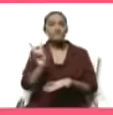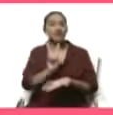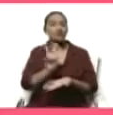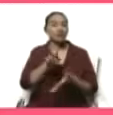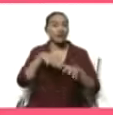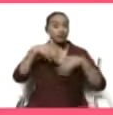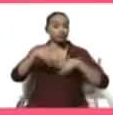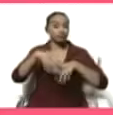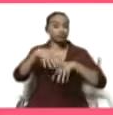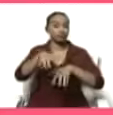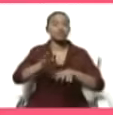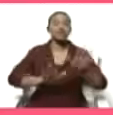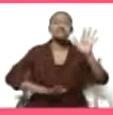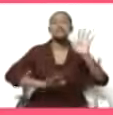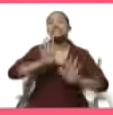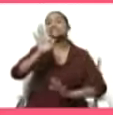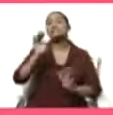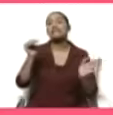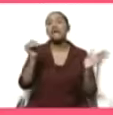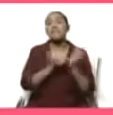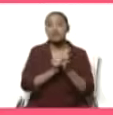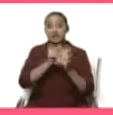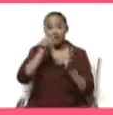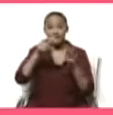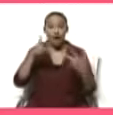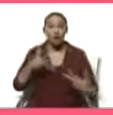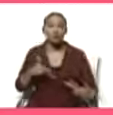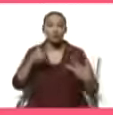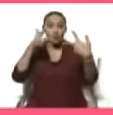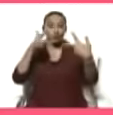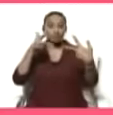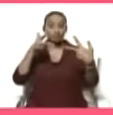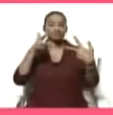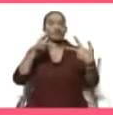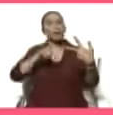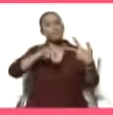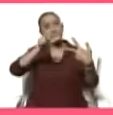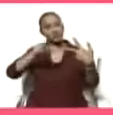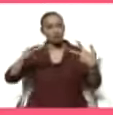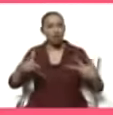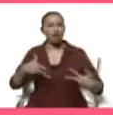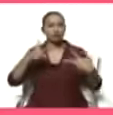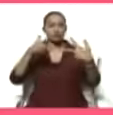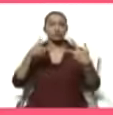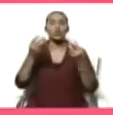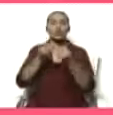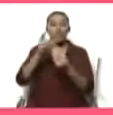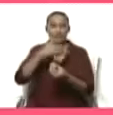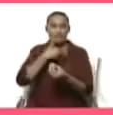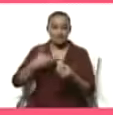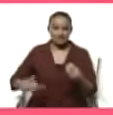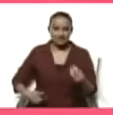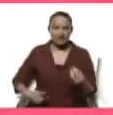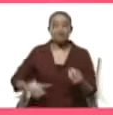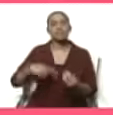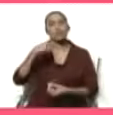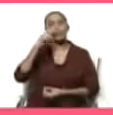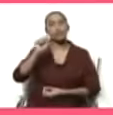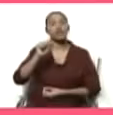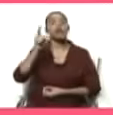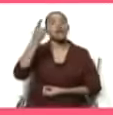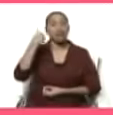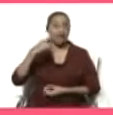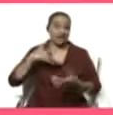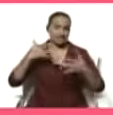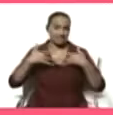15804 vch conectadas al mismo tiempo con el hermano presidente en una jornada especial el di algunas